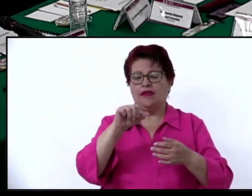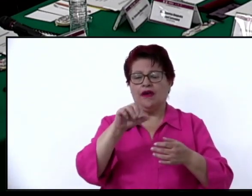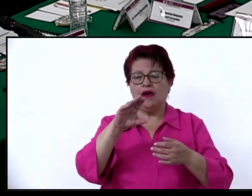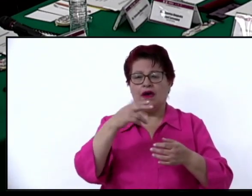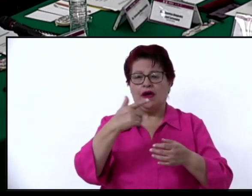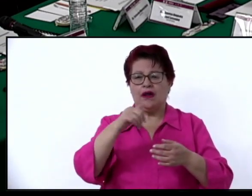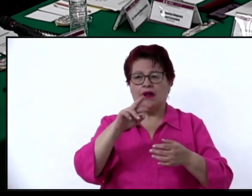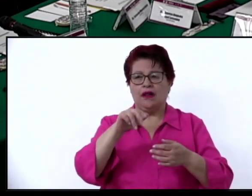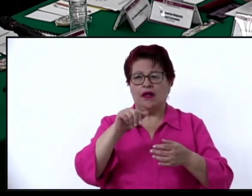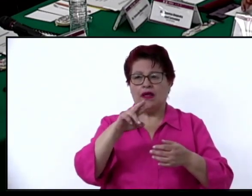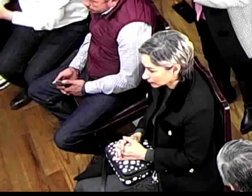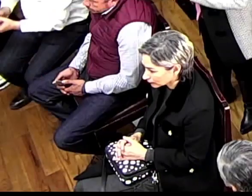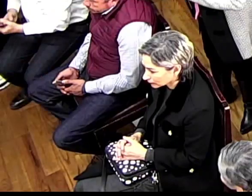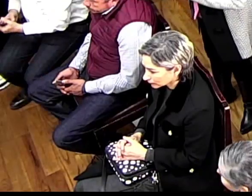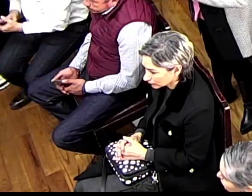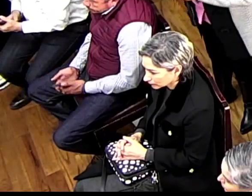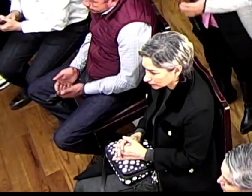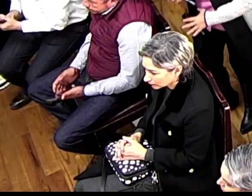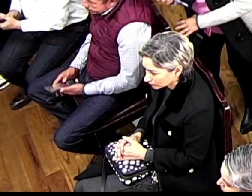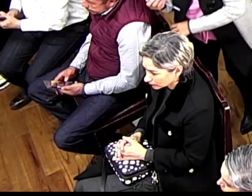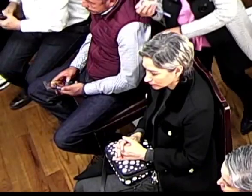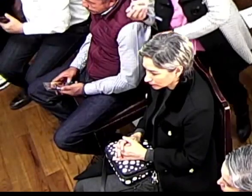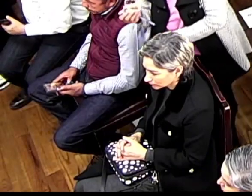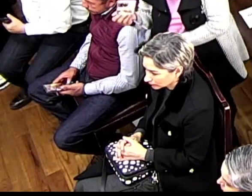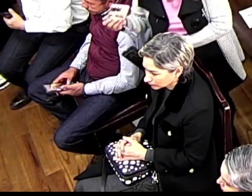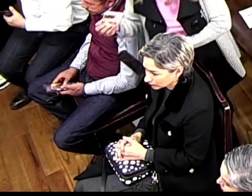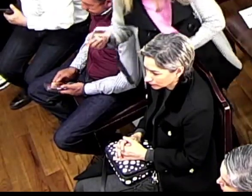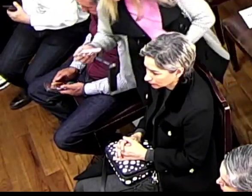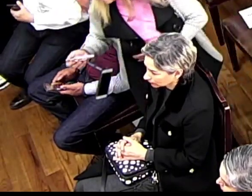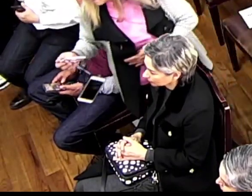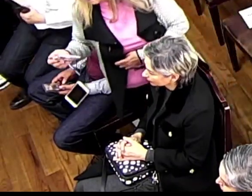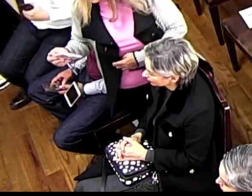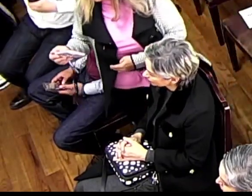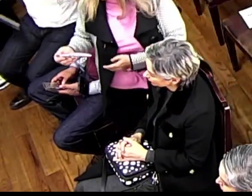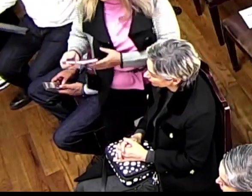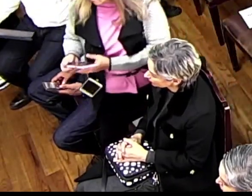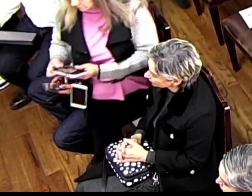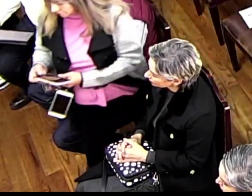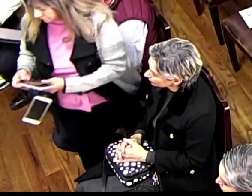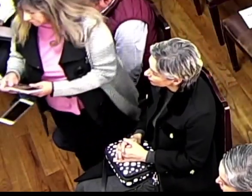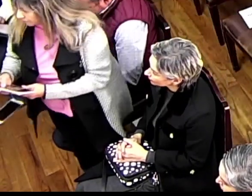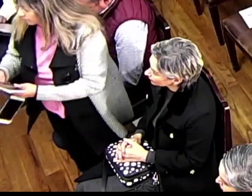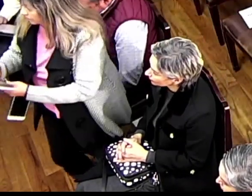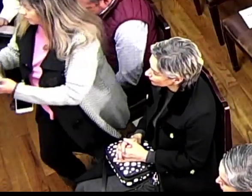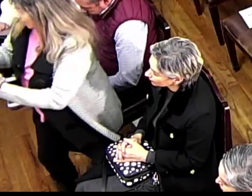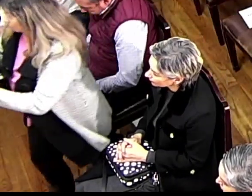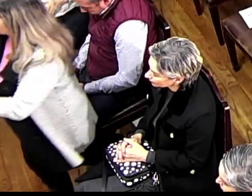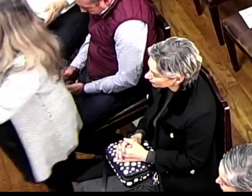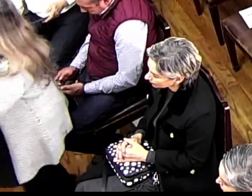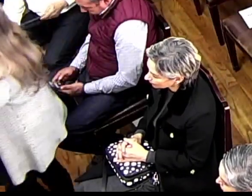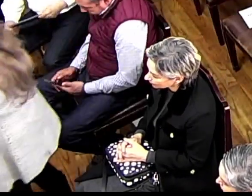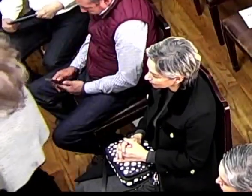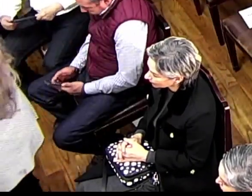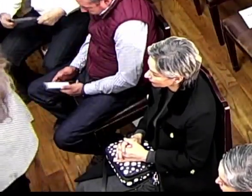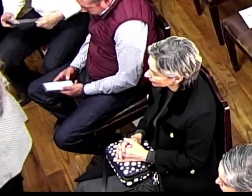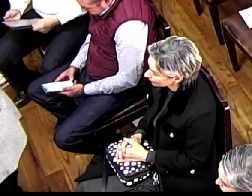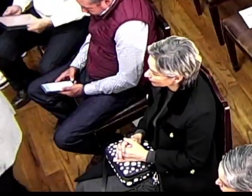Hernández, presente. Diputado Marco Antonio Temístocles Villanueva.